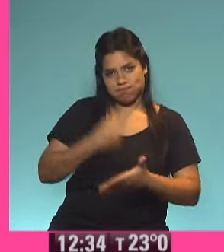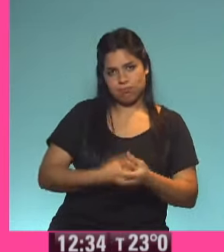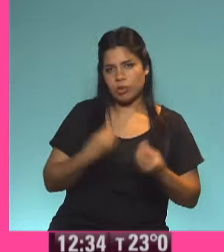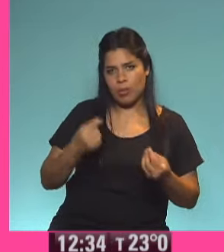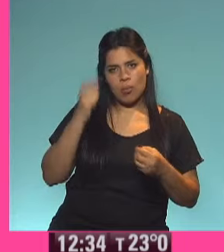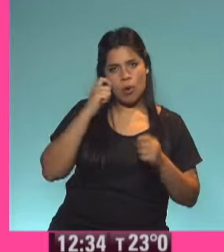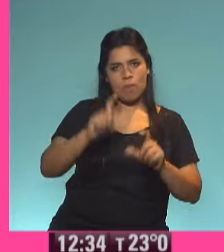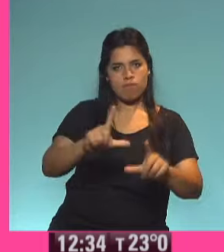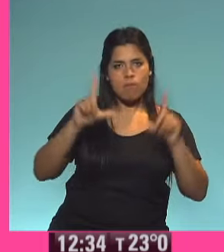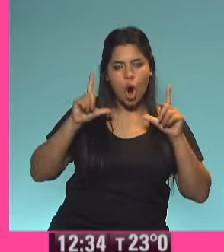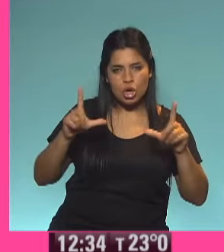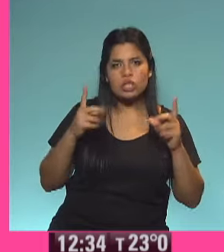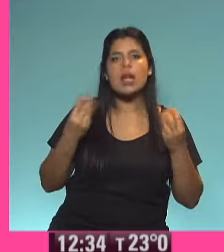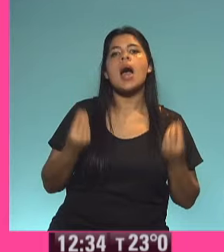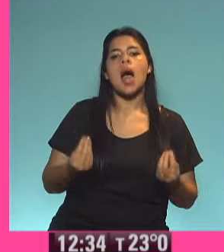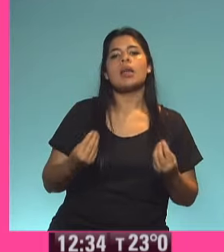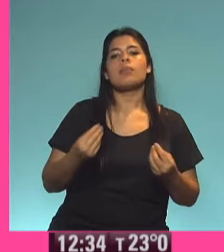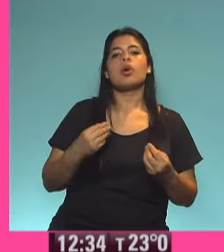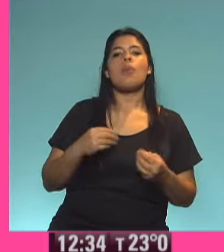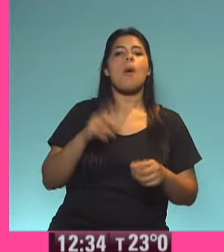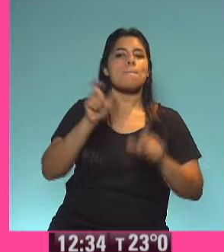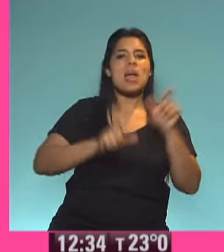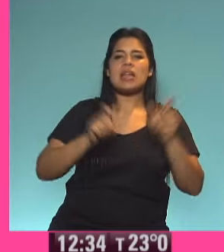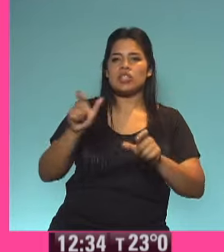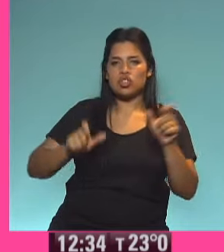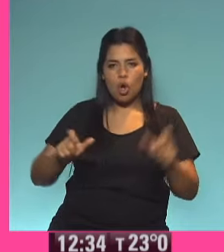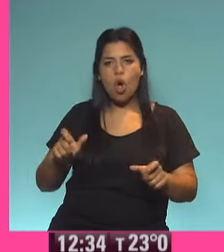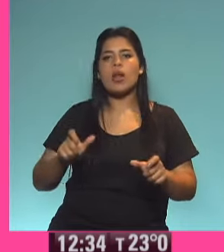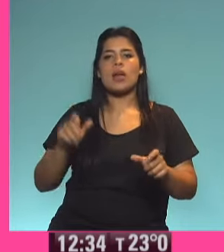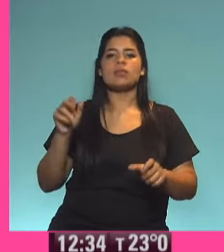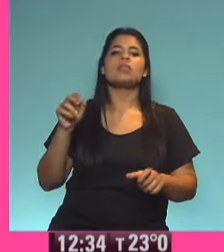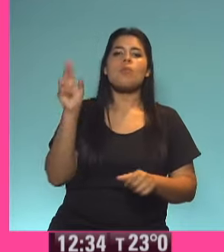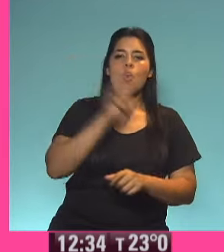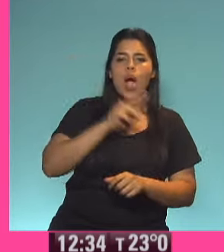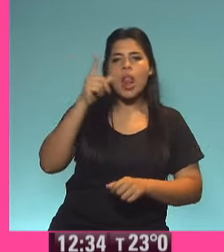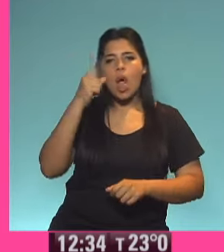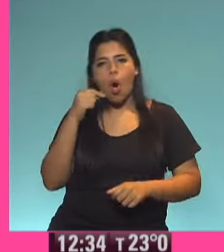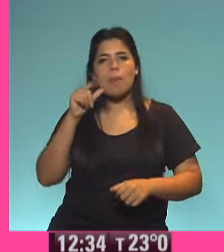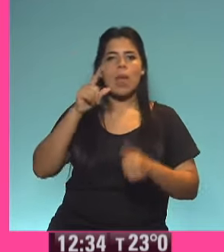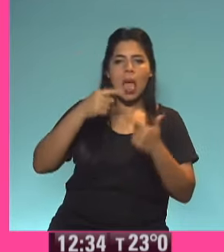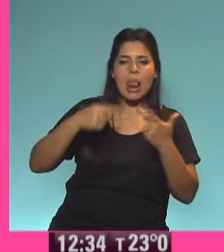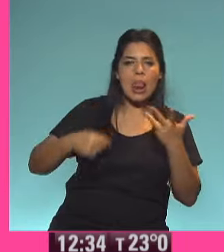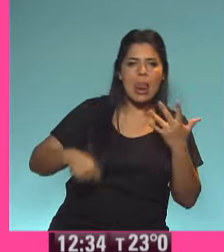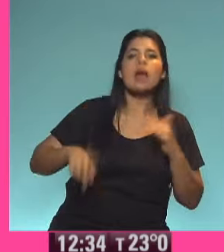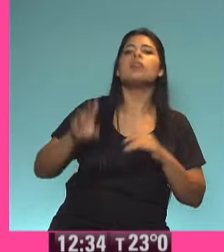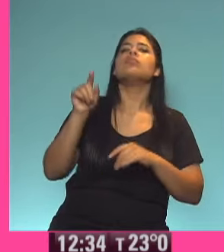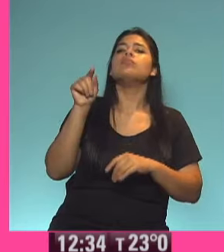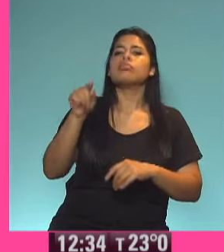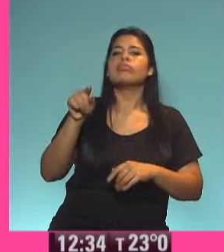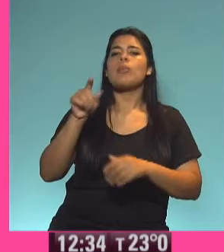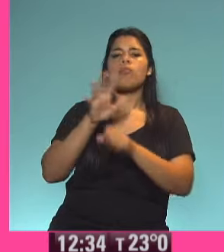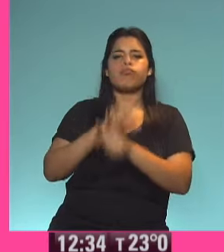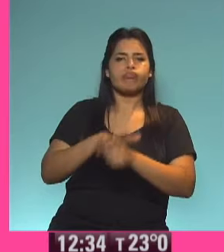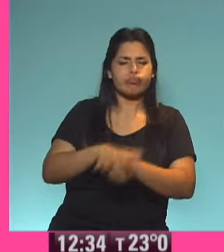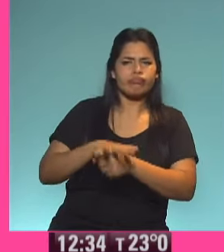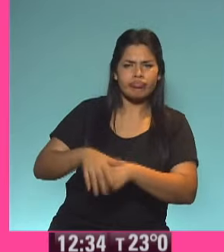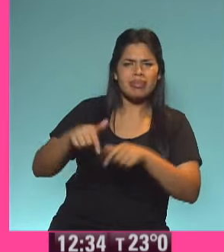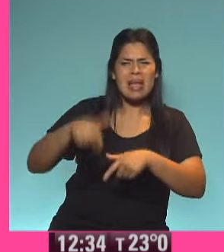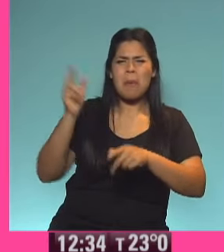visibiliza lo que vendría a ser el genocidio de los africanos en el territorio nacional argentino. Porque si no los pasamos por arriba y